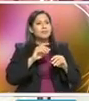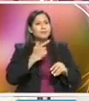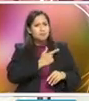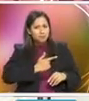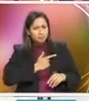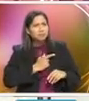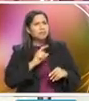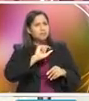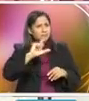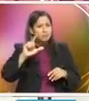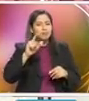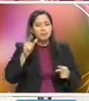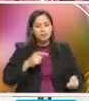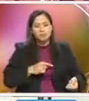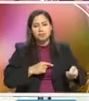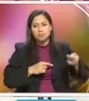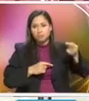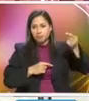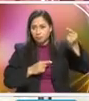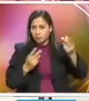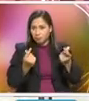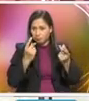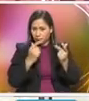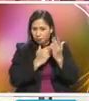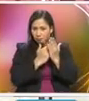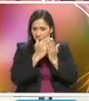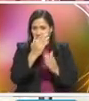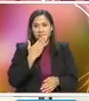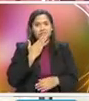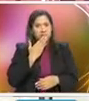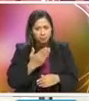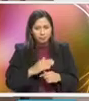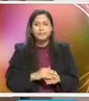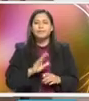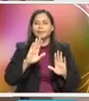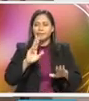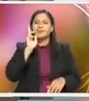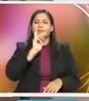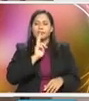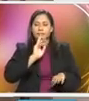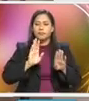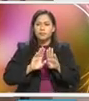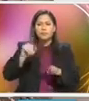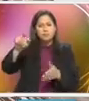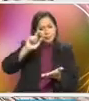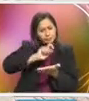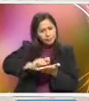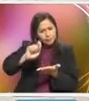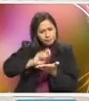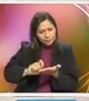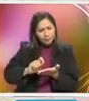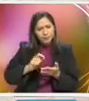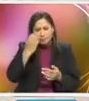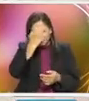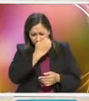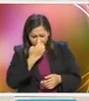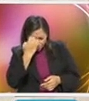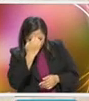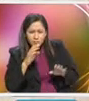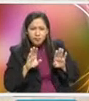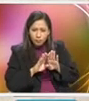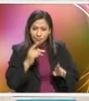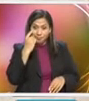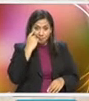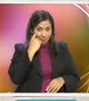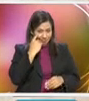prolífico y estaba creciendo a pasos agigantados, ¿no? Exacto. Vamos a ver en su escritura qué es lo que podemos distinguir.